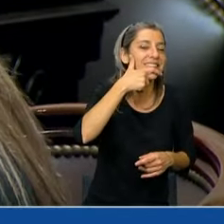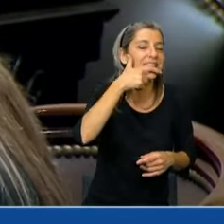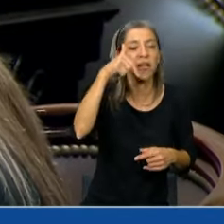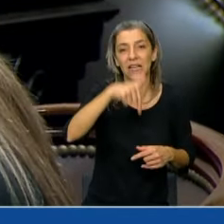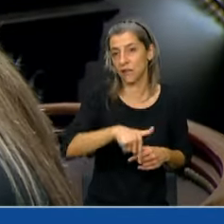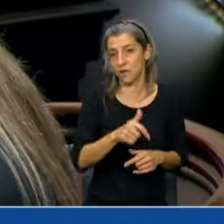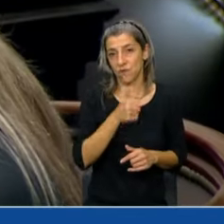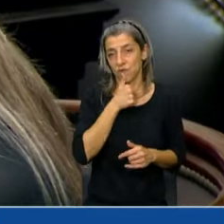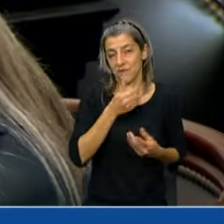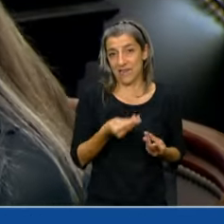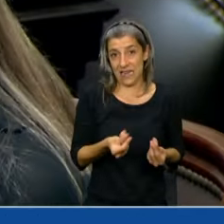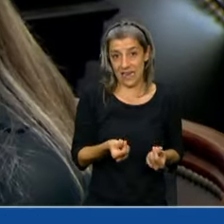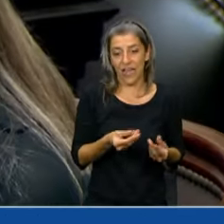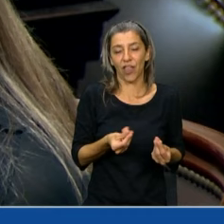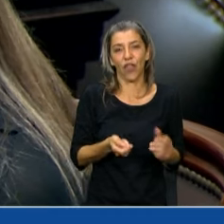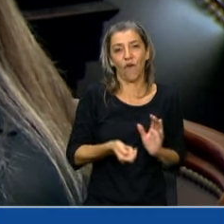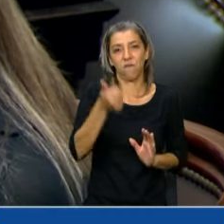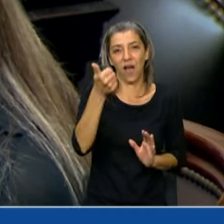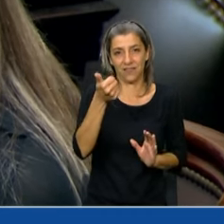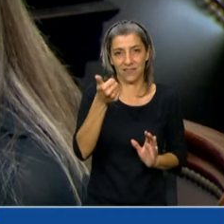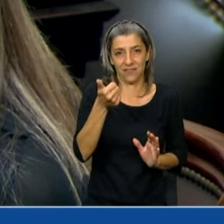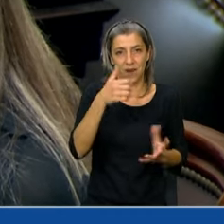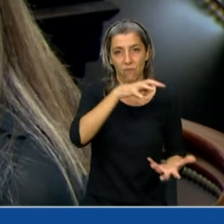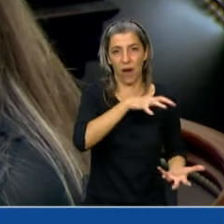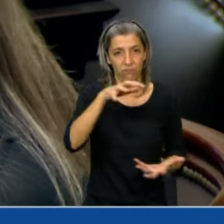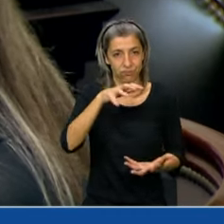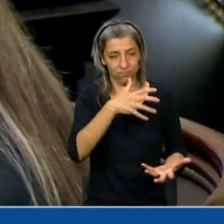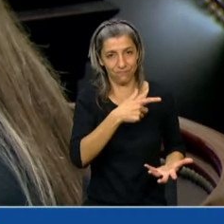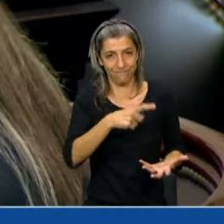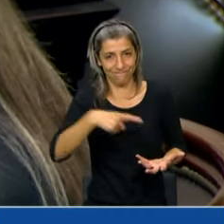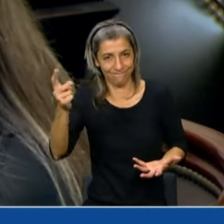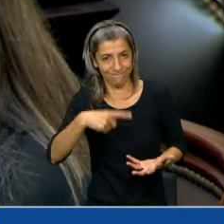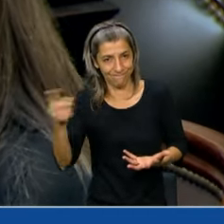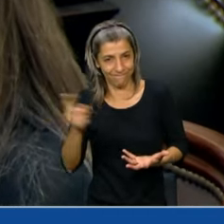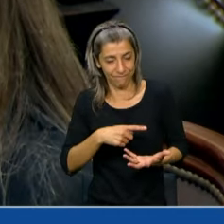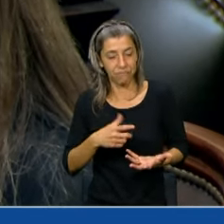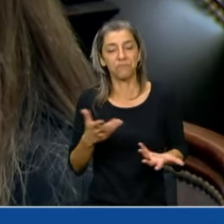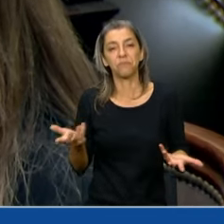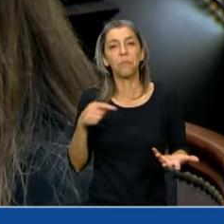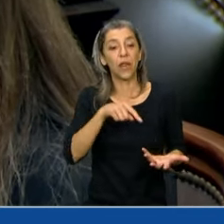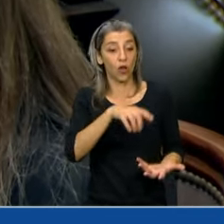tiene algunas otras atributos que están vinculados a las cuestiones ambientales